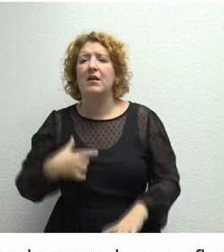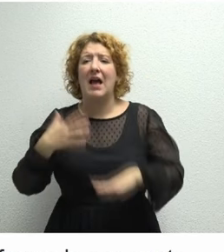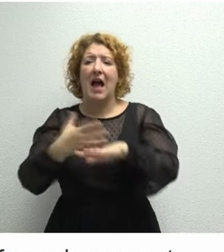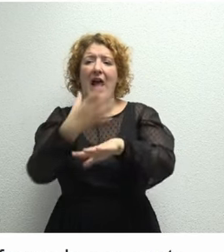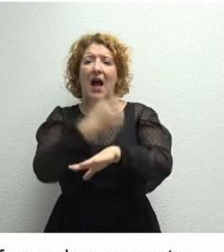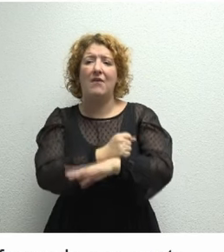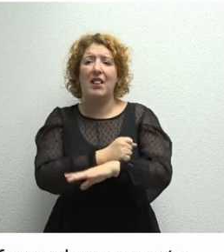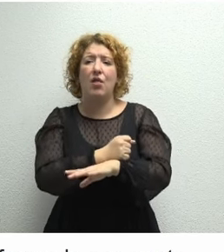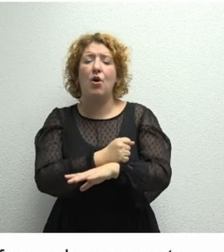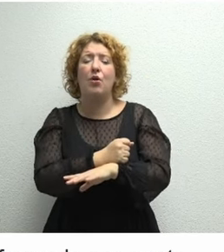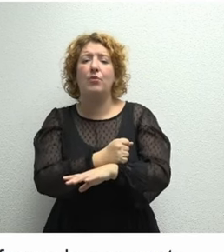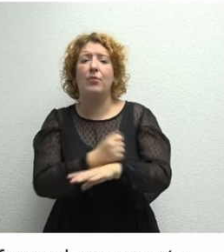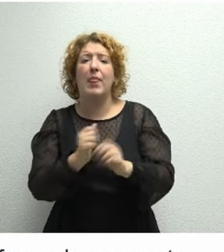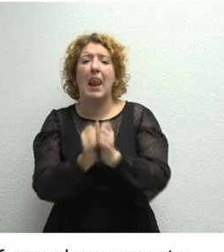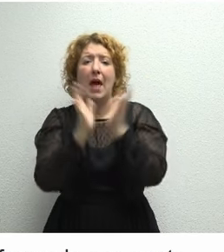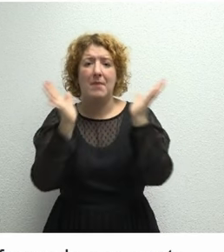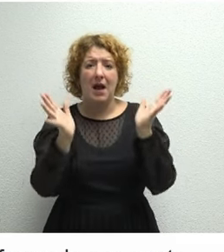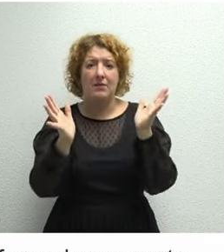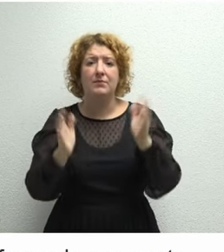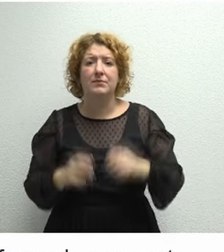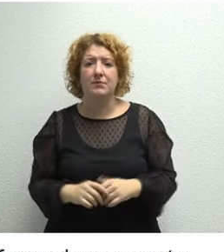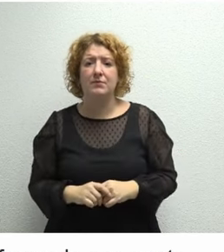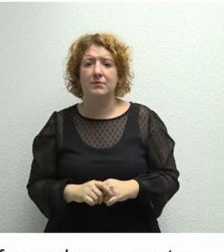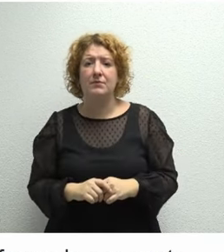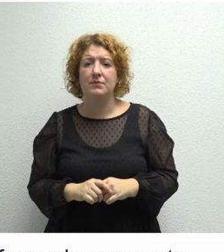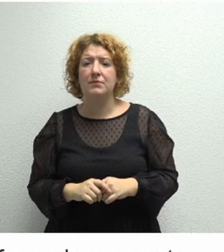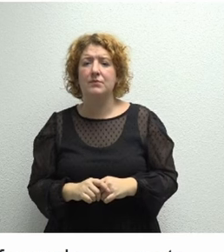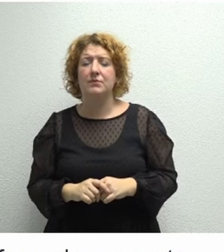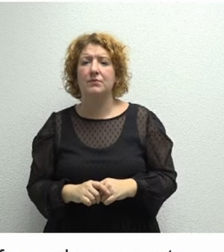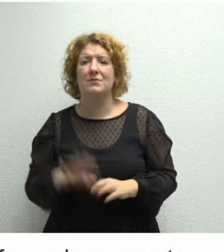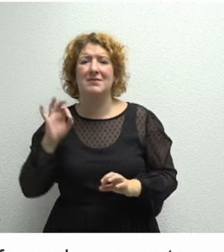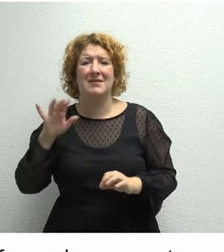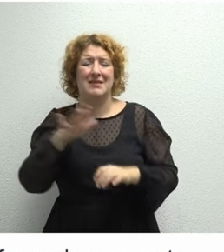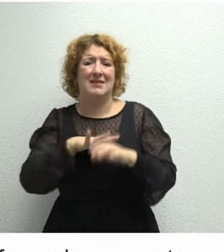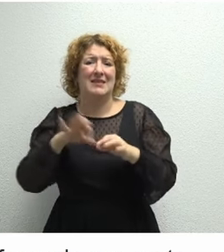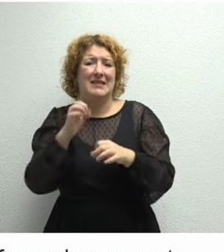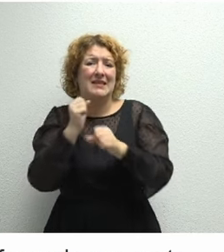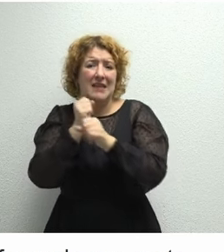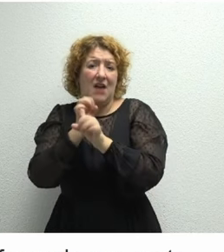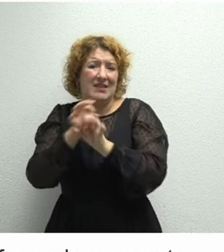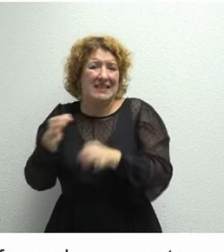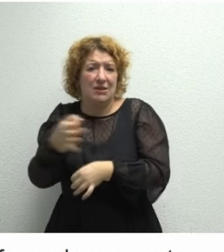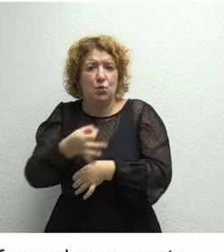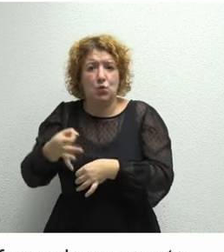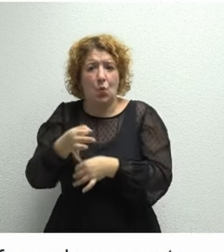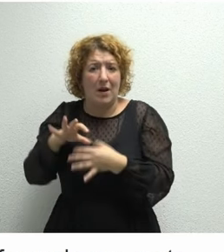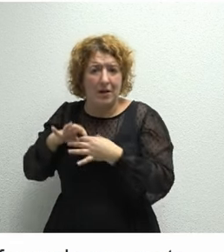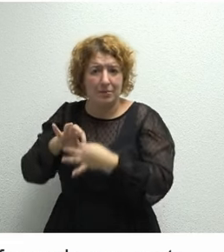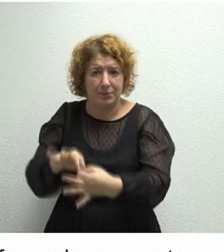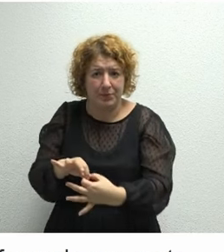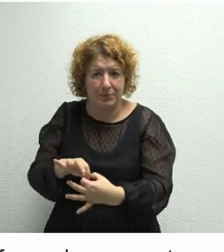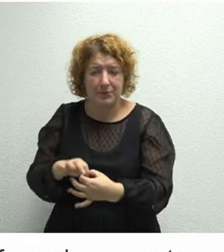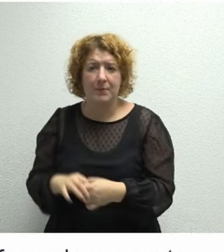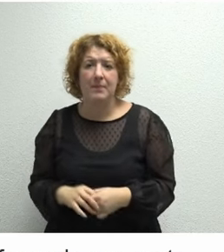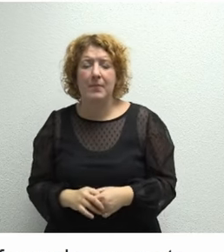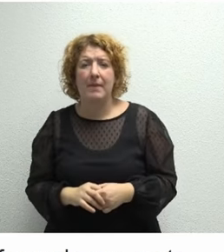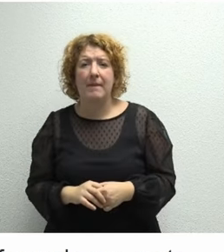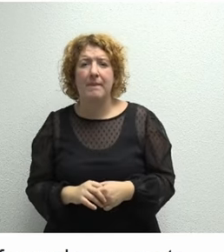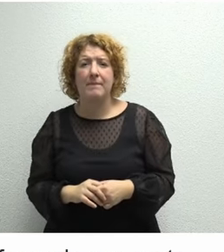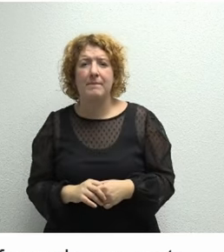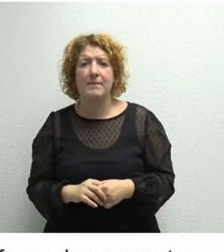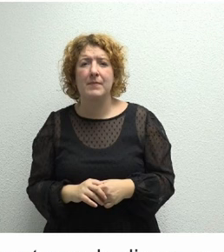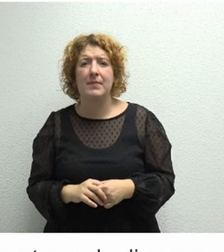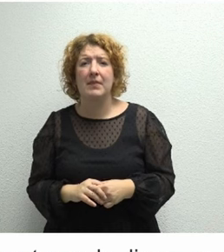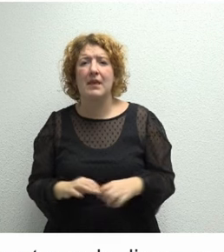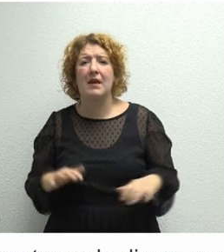Palma El Cabildo es un una administración local de ámbito insular eh trabajo en el servicio de